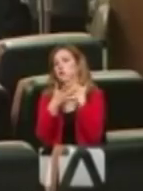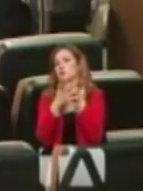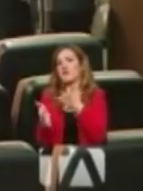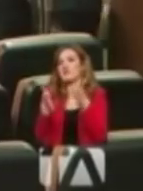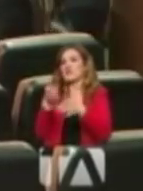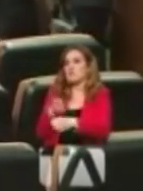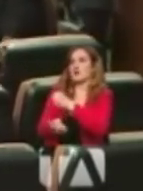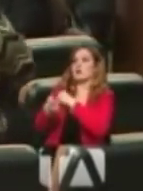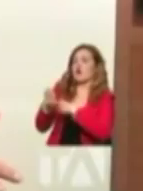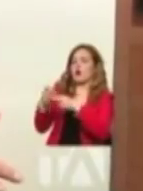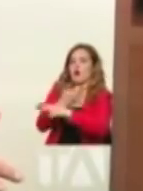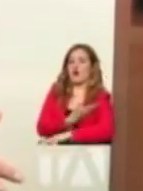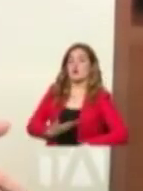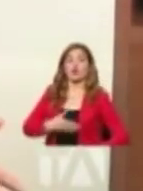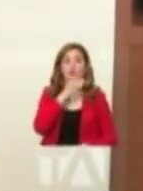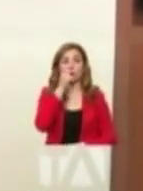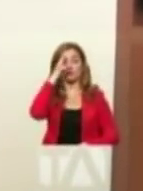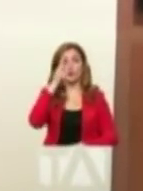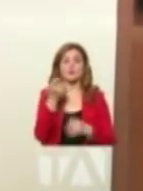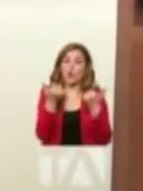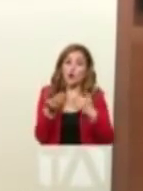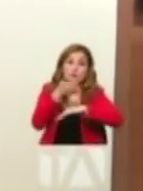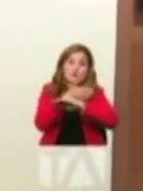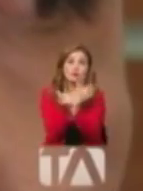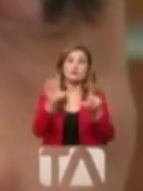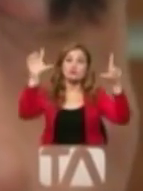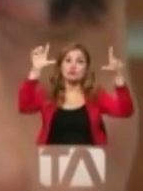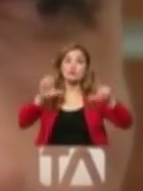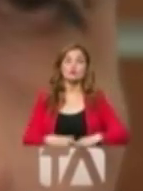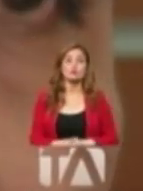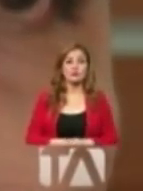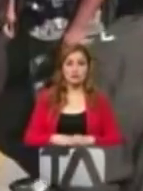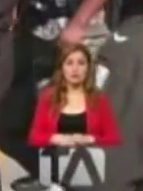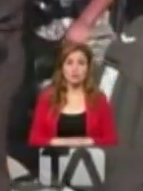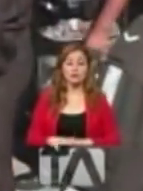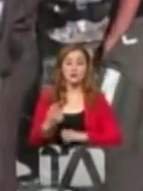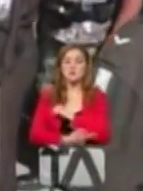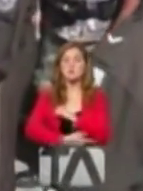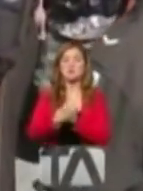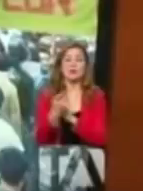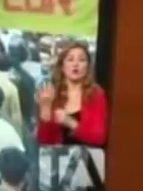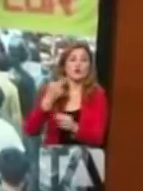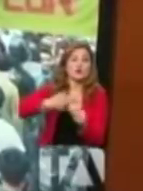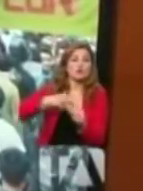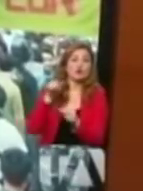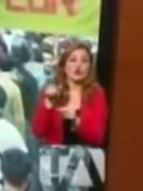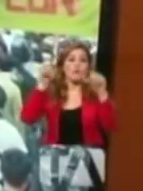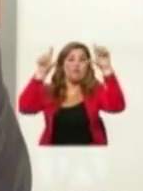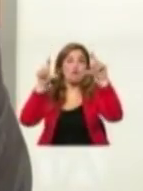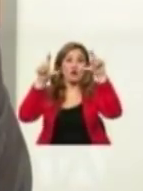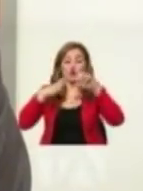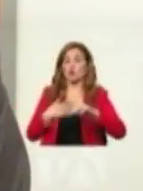de magnicidio y ahora se benefició de la prelibertad. Asegura que lo condenaron por aparecer en una